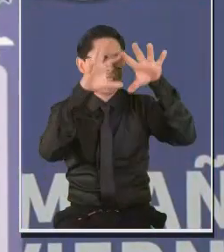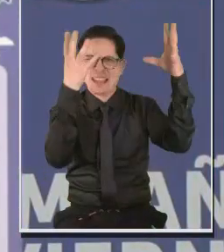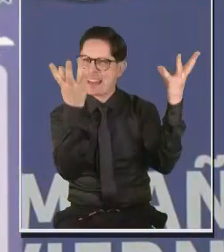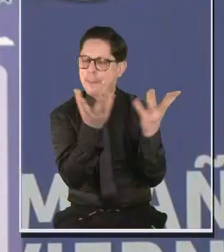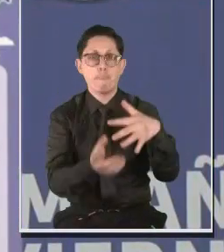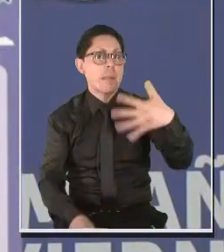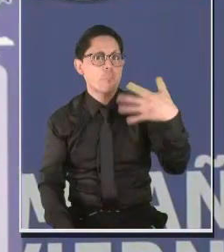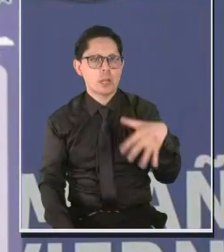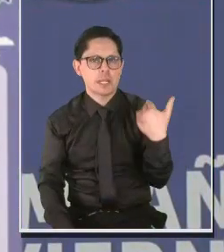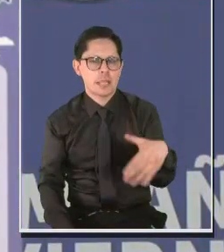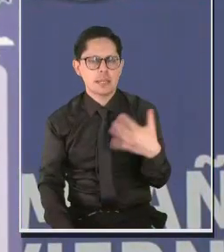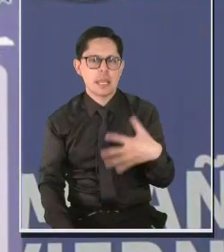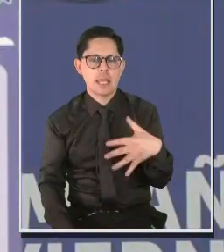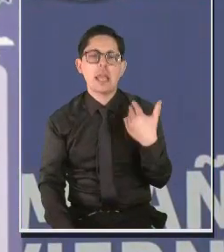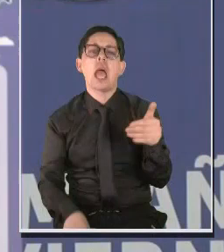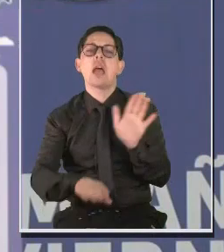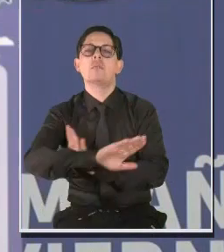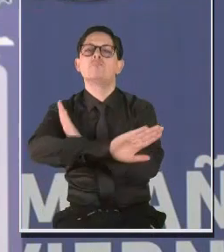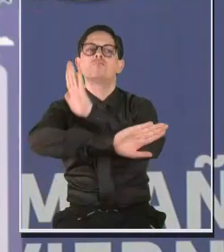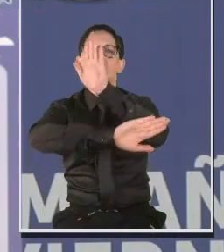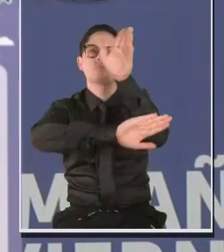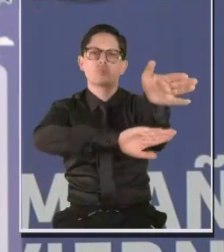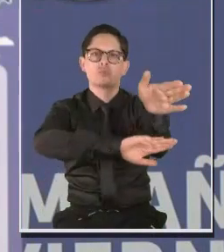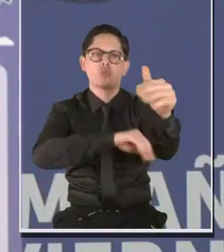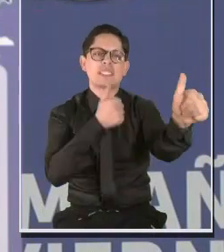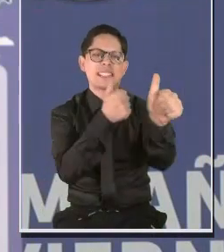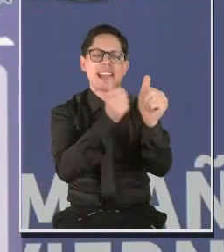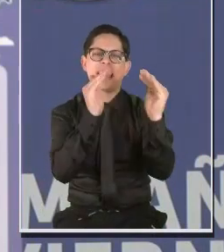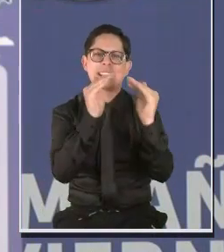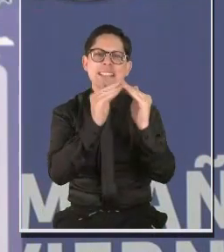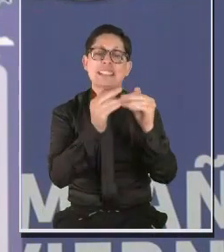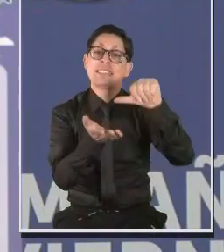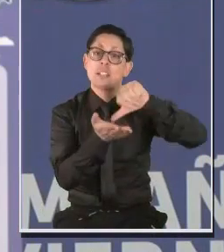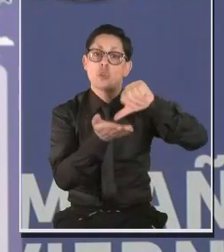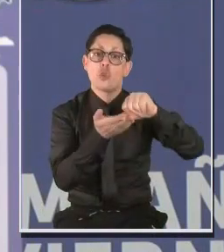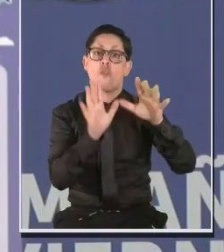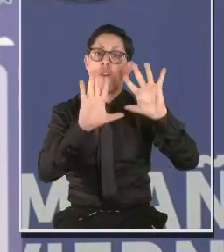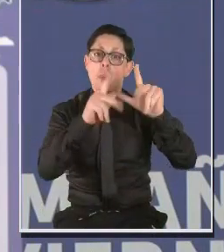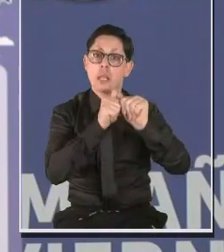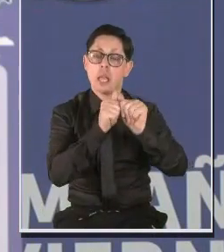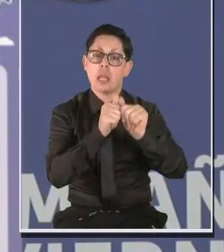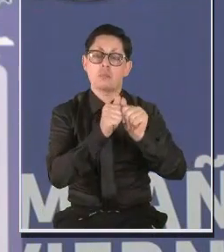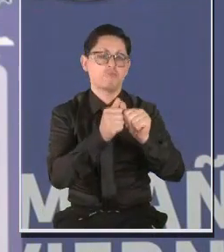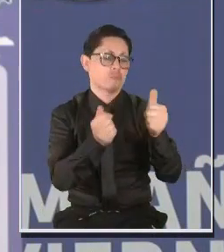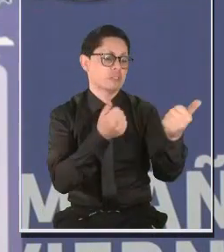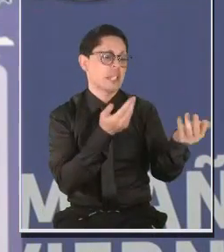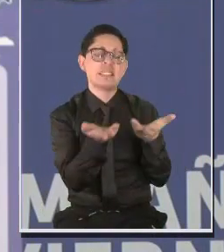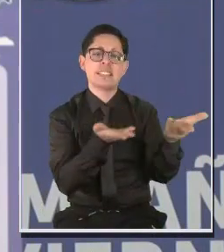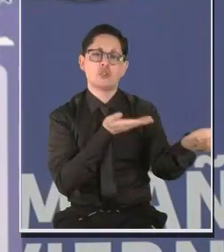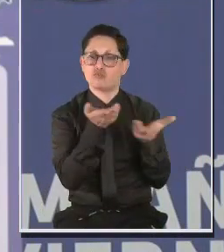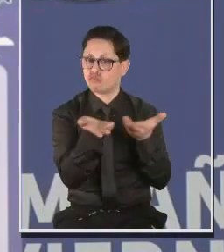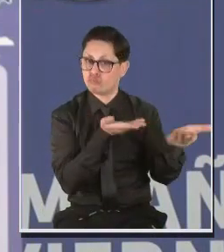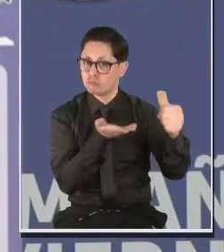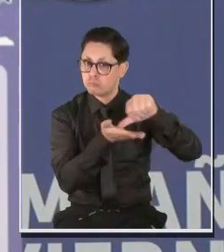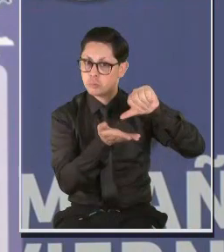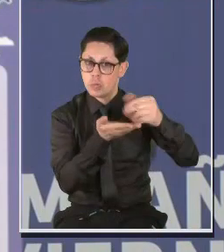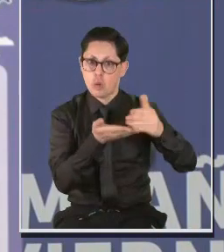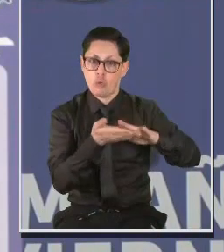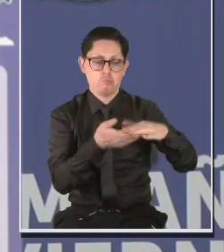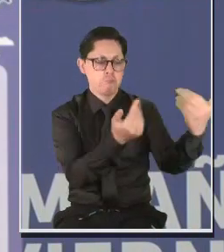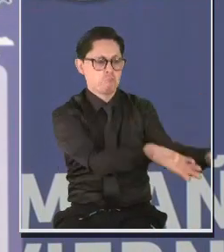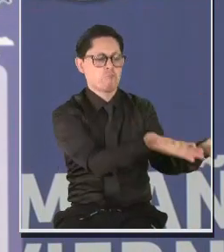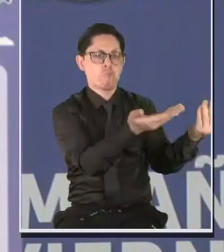es acudir al lugar más cercano de casa están los centros de salud familiar que además los conocen y que habitualmente van a poder